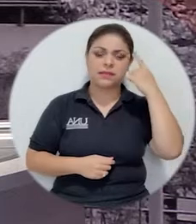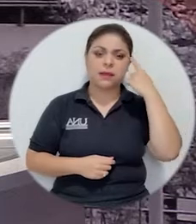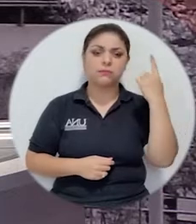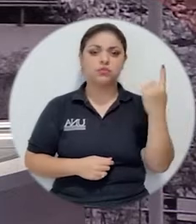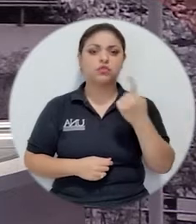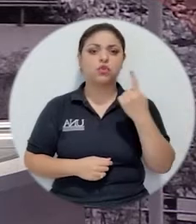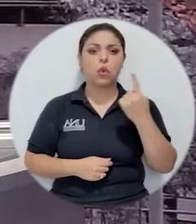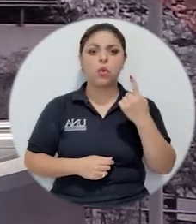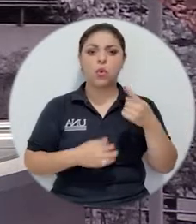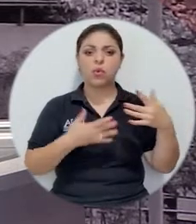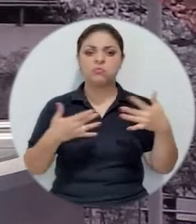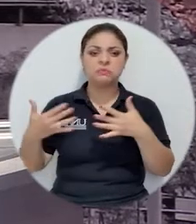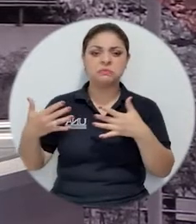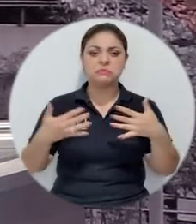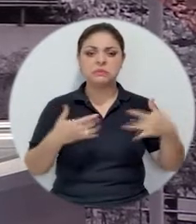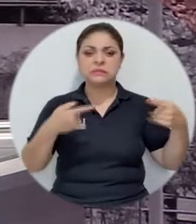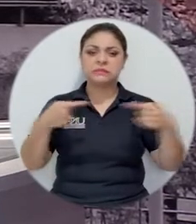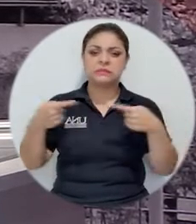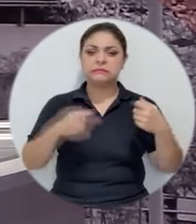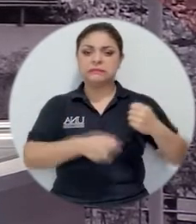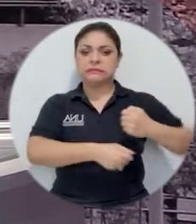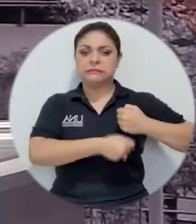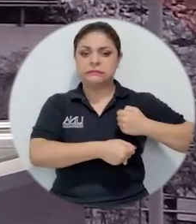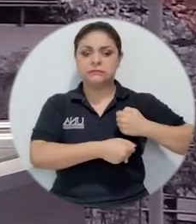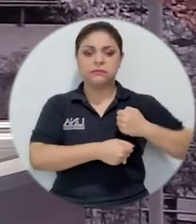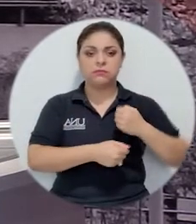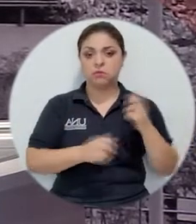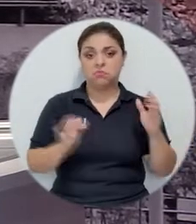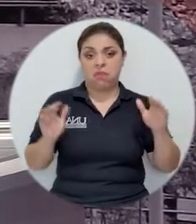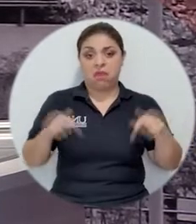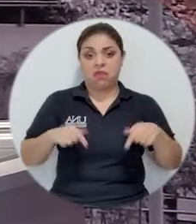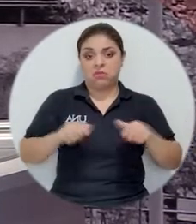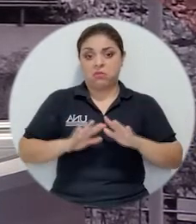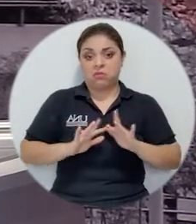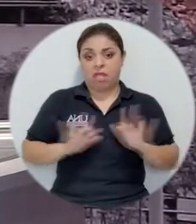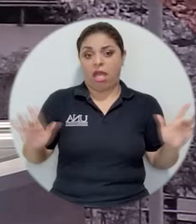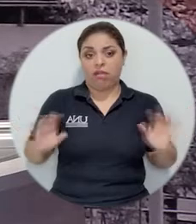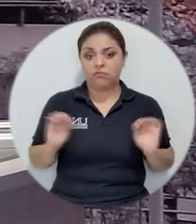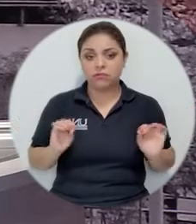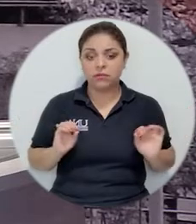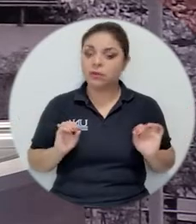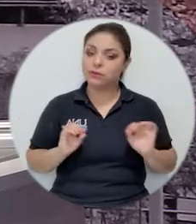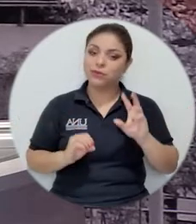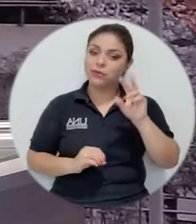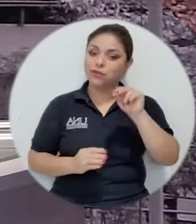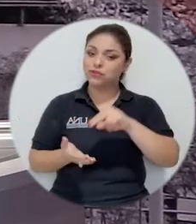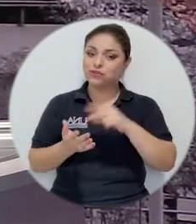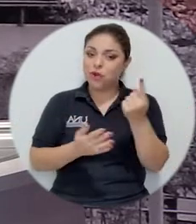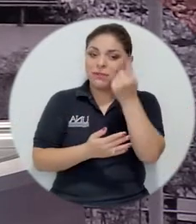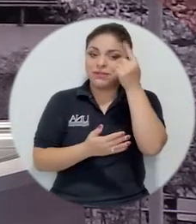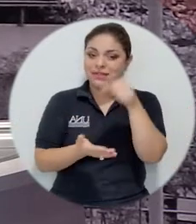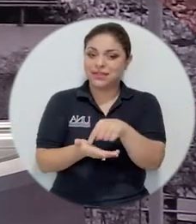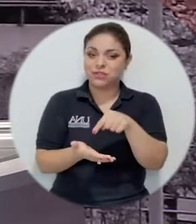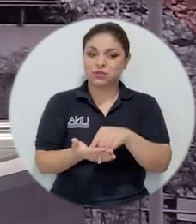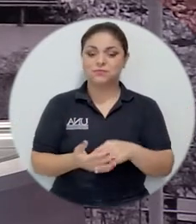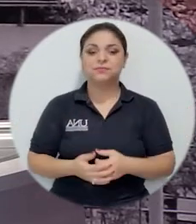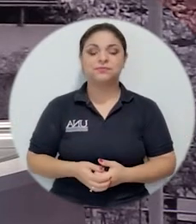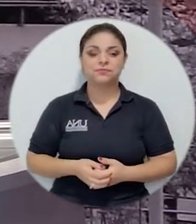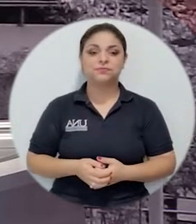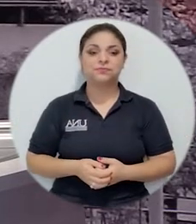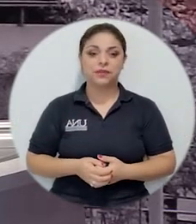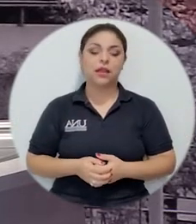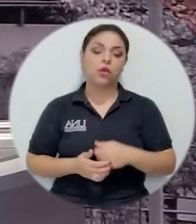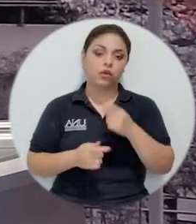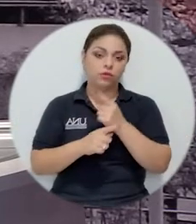Entonces, como aquí no hay conflictos bélicos, entonces no tenemos mayor problema. Pero como usted dice, va mucho más allá de ese concepto de seguridad integral.